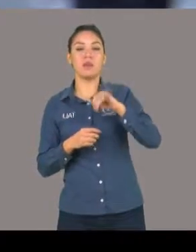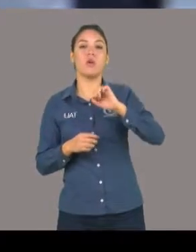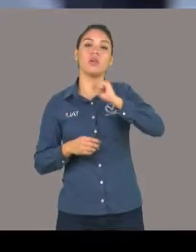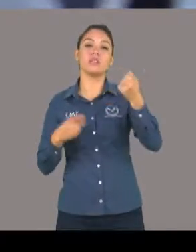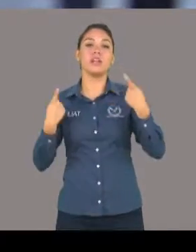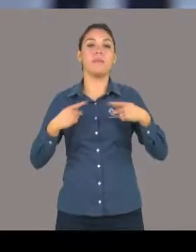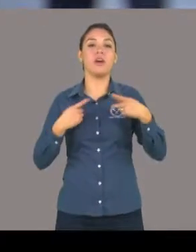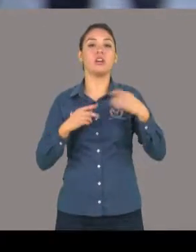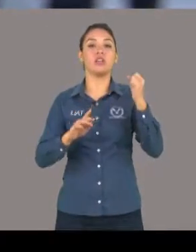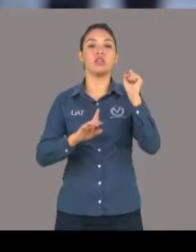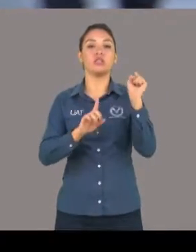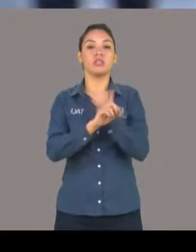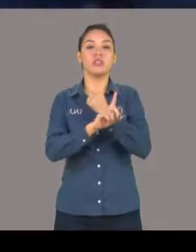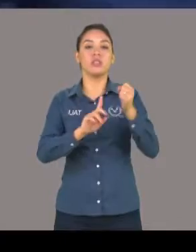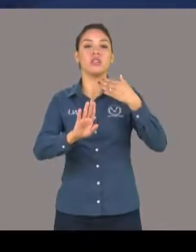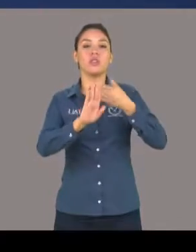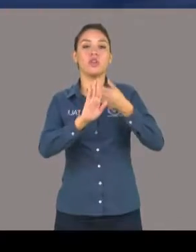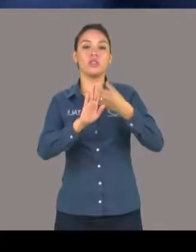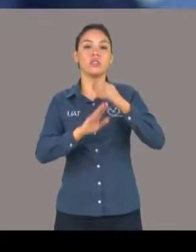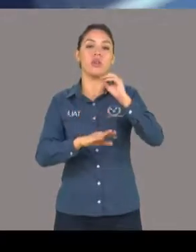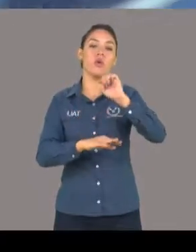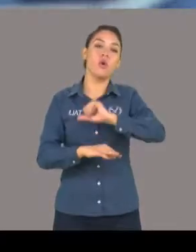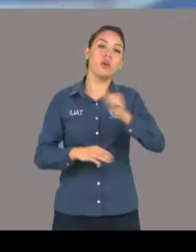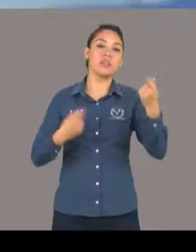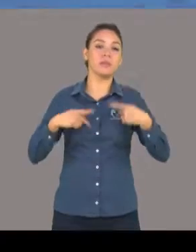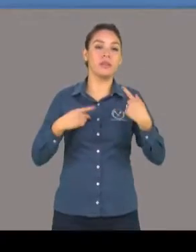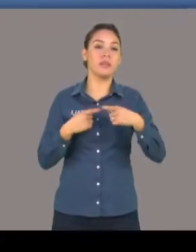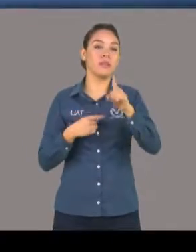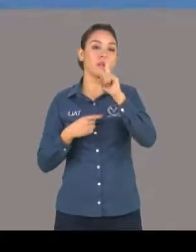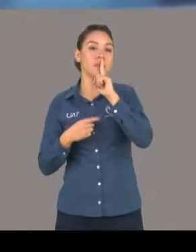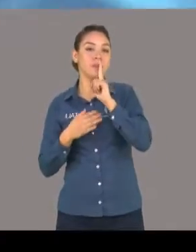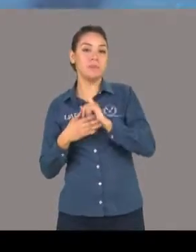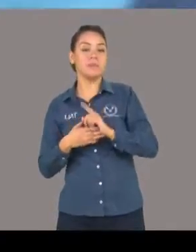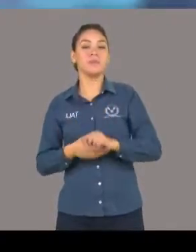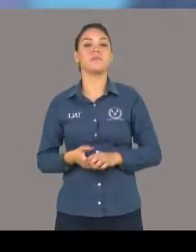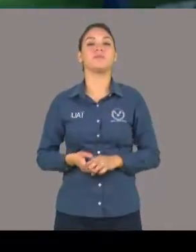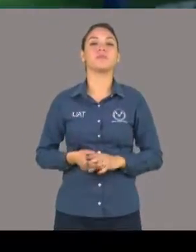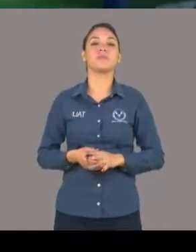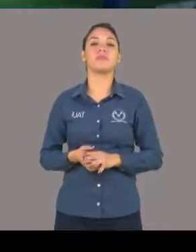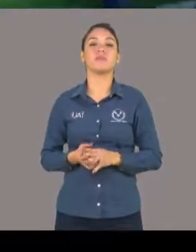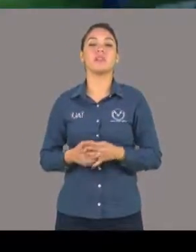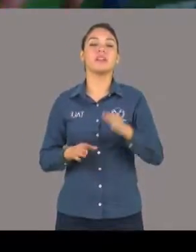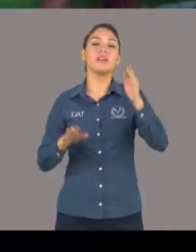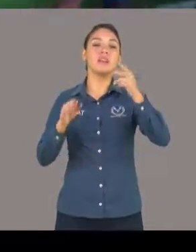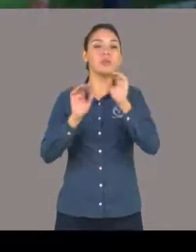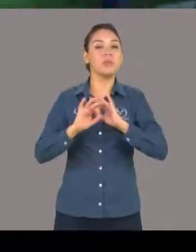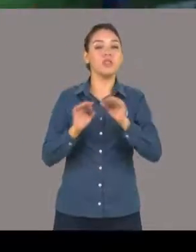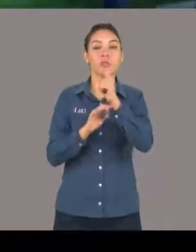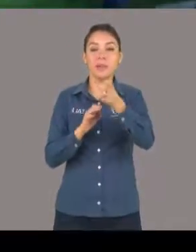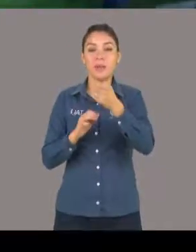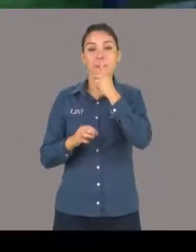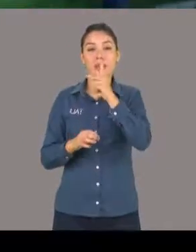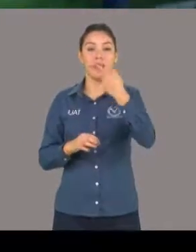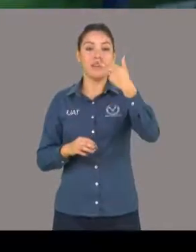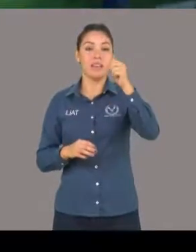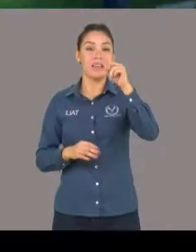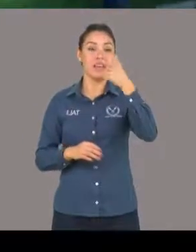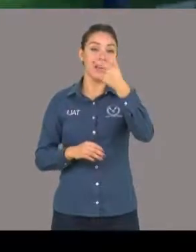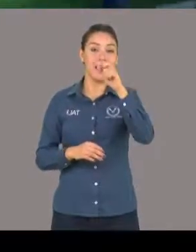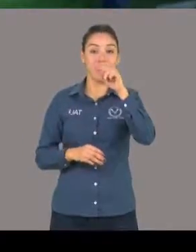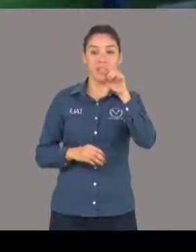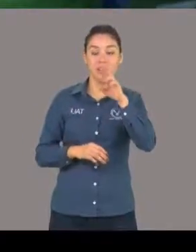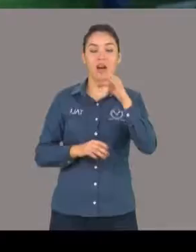lastime, que violente y otra persona que sea violentada. En esta construcción del género,